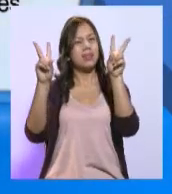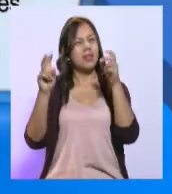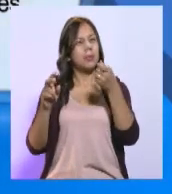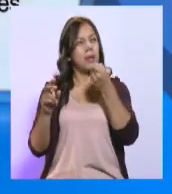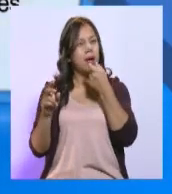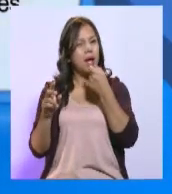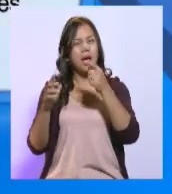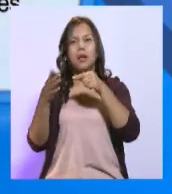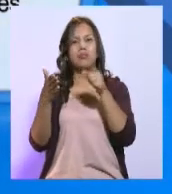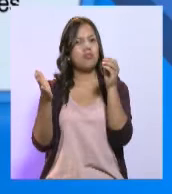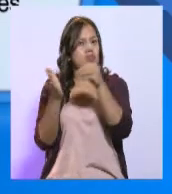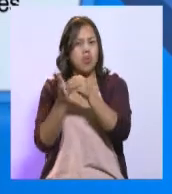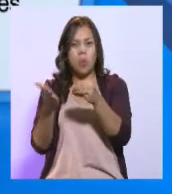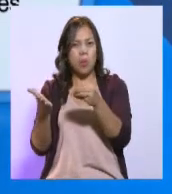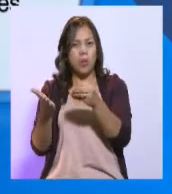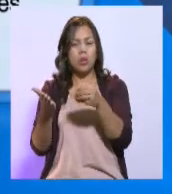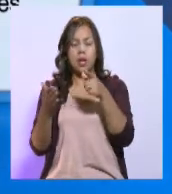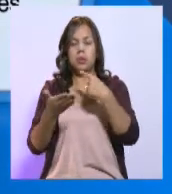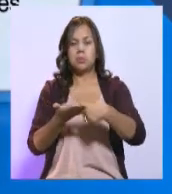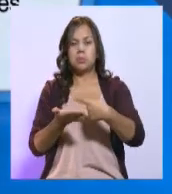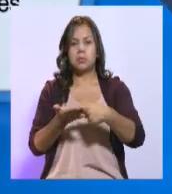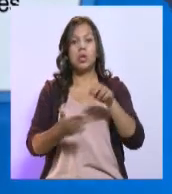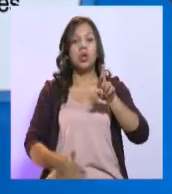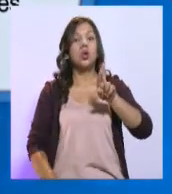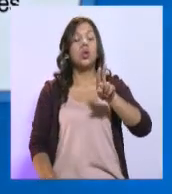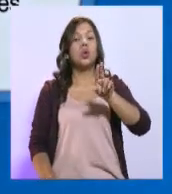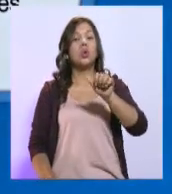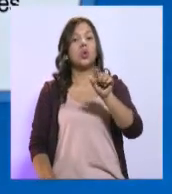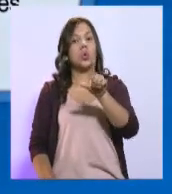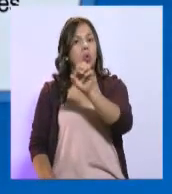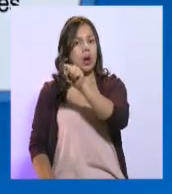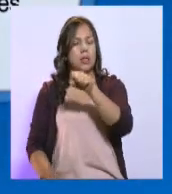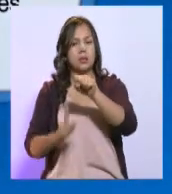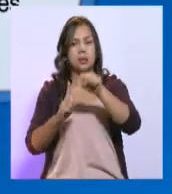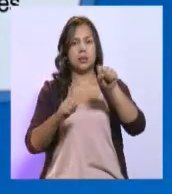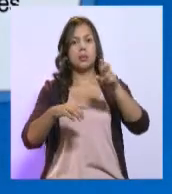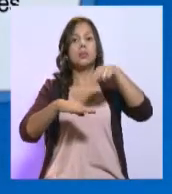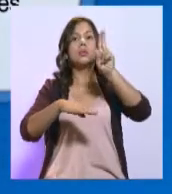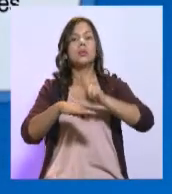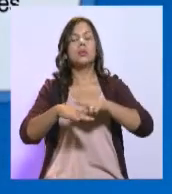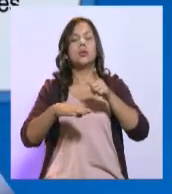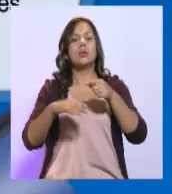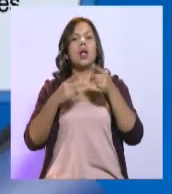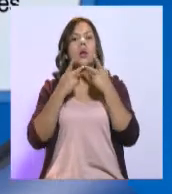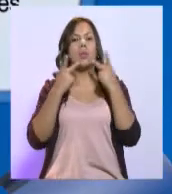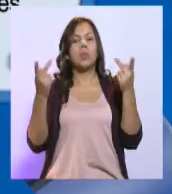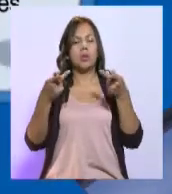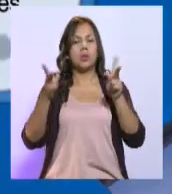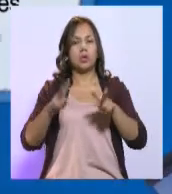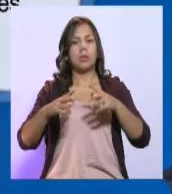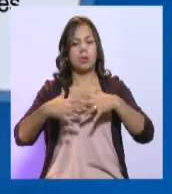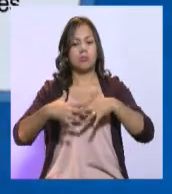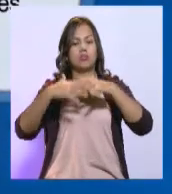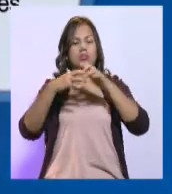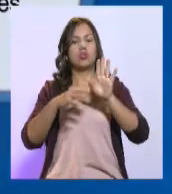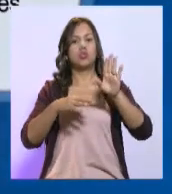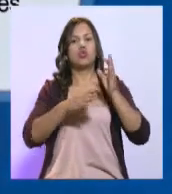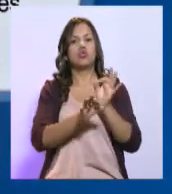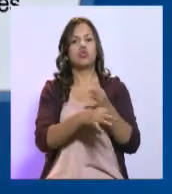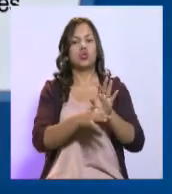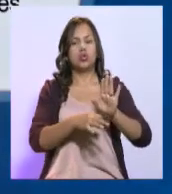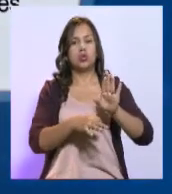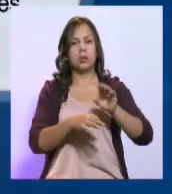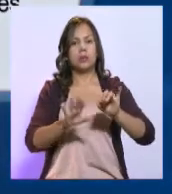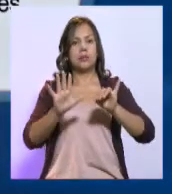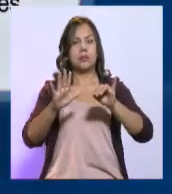Básicos. Recibe a José Ruales a fin de que exponga respecto al Sistema Nacional de Salud, evolución, organización y funciones, esto en el sexto